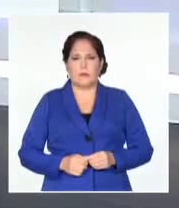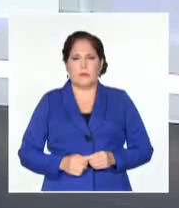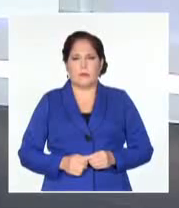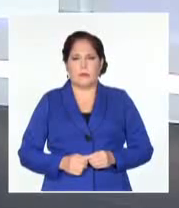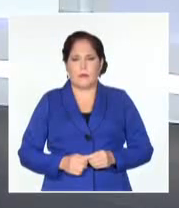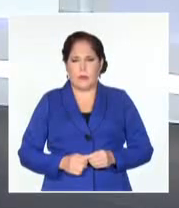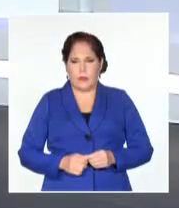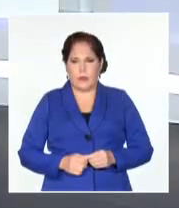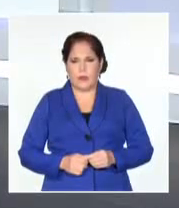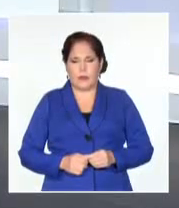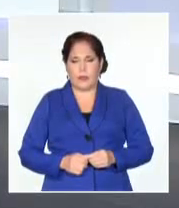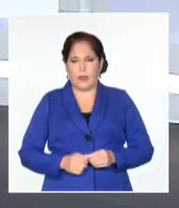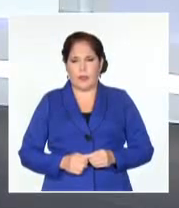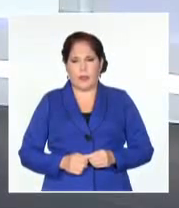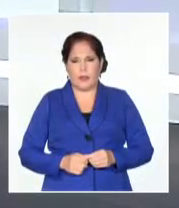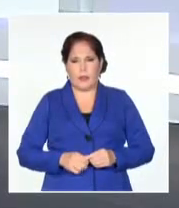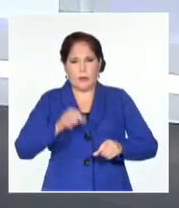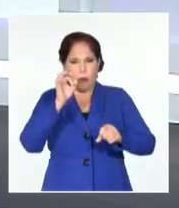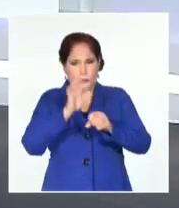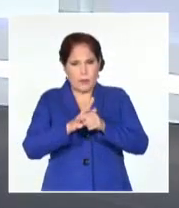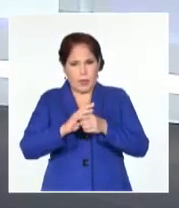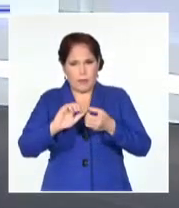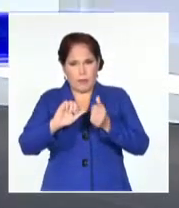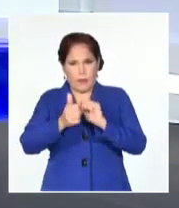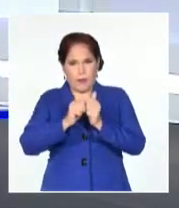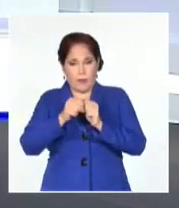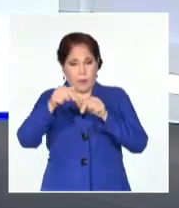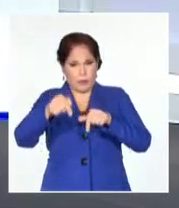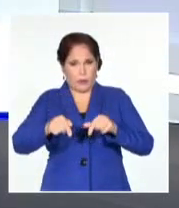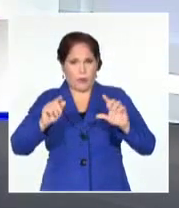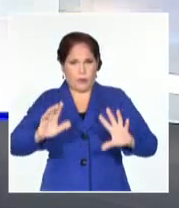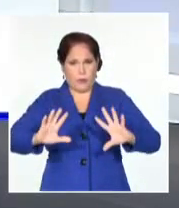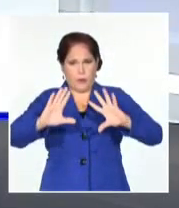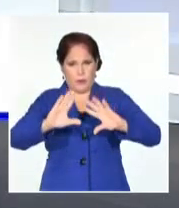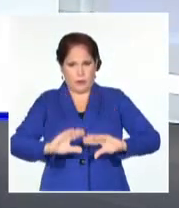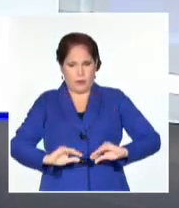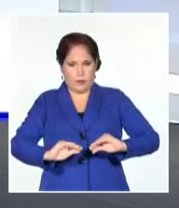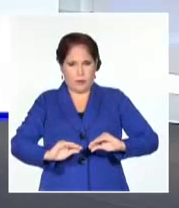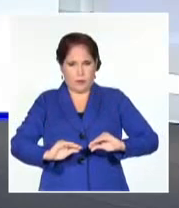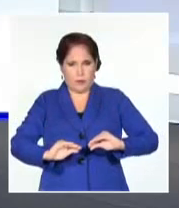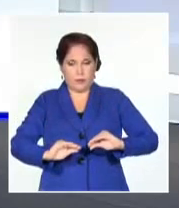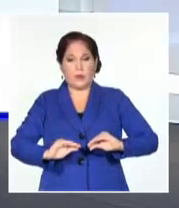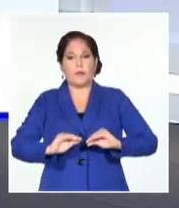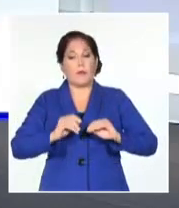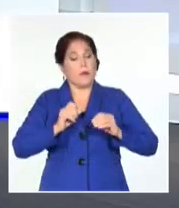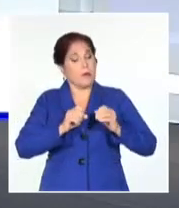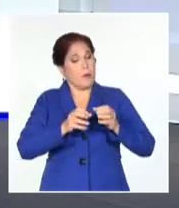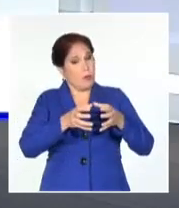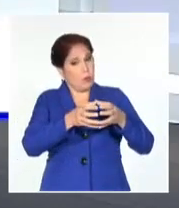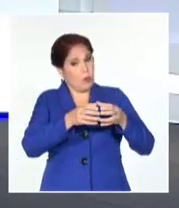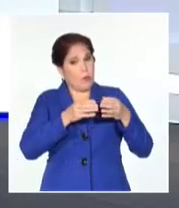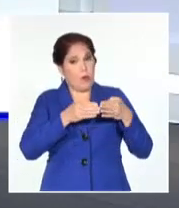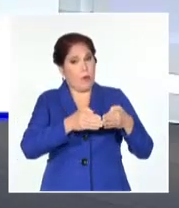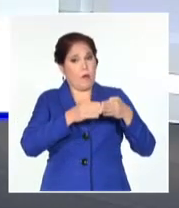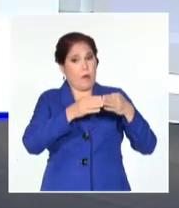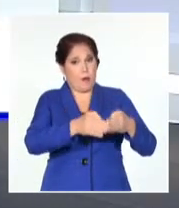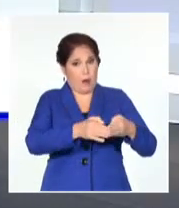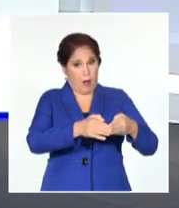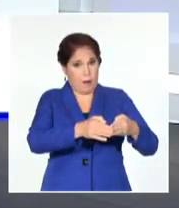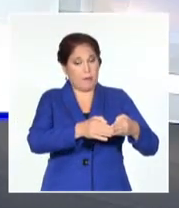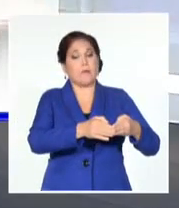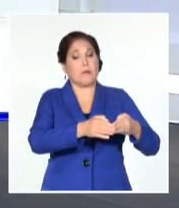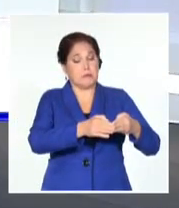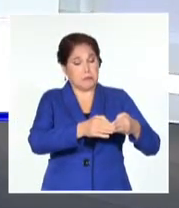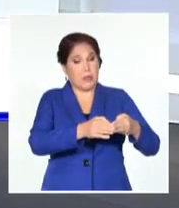Buenas noches, ya comenzamos nuestro segmento deportivo en la emisión estelar. Los alazanes de Granma, con sus múltiples